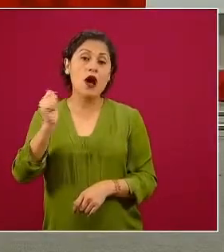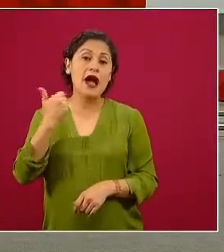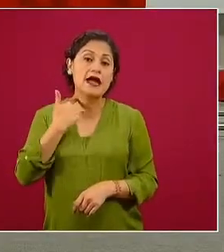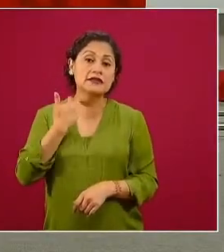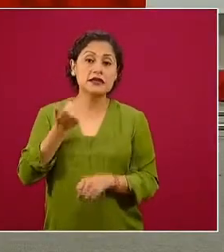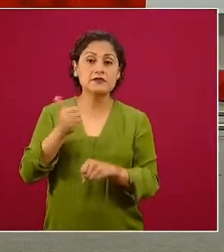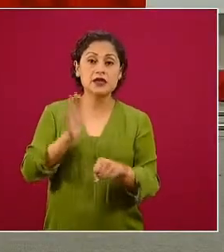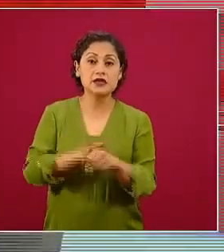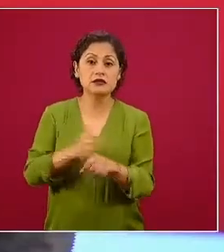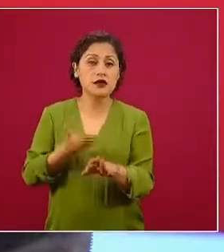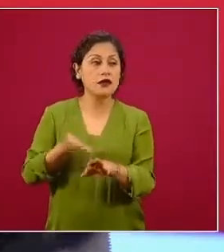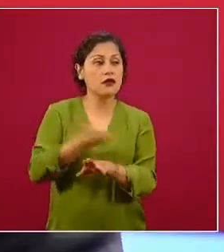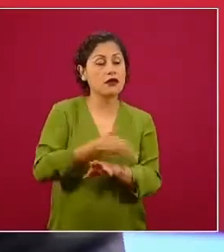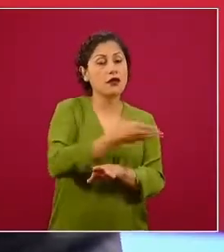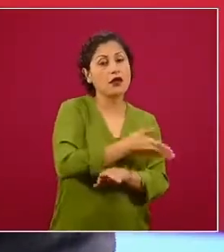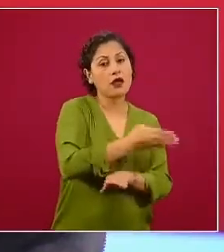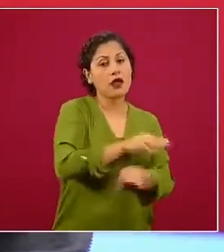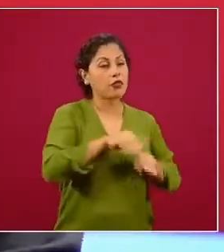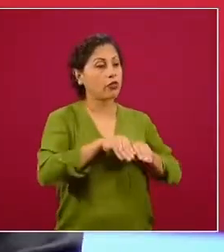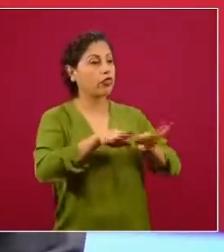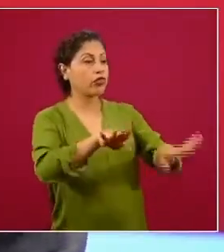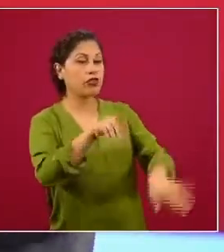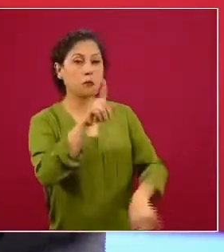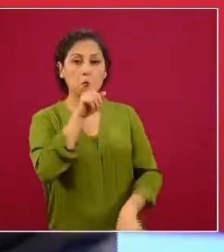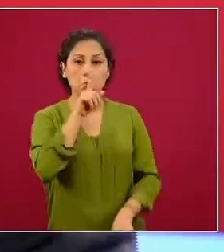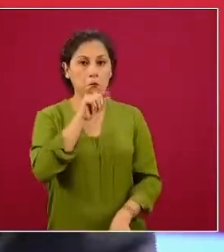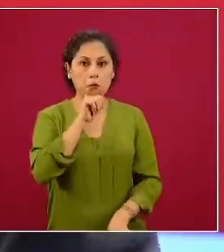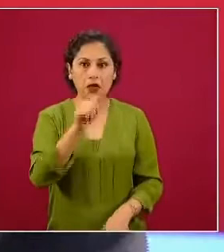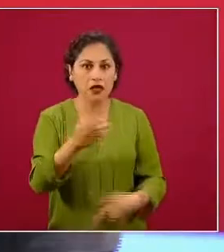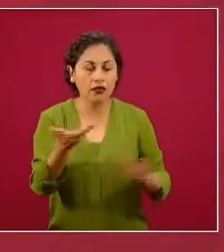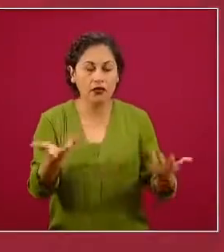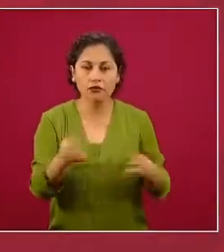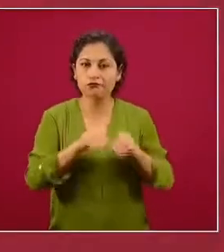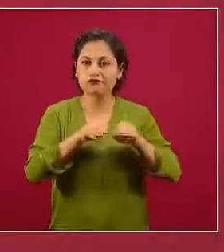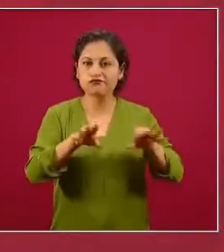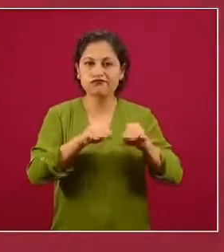información, o a que se usen eufemismos y se diga, bueno, sí, pero